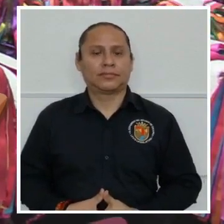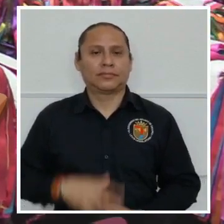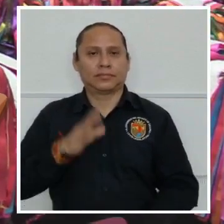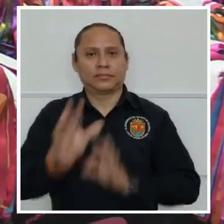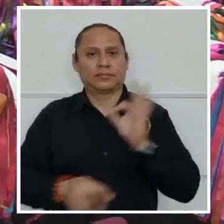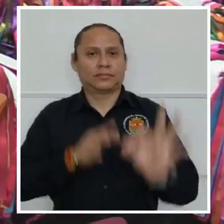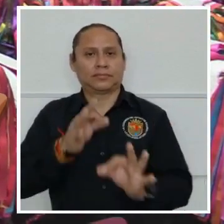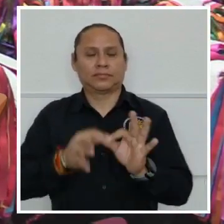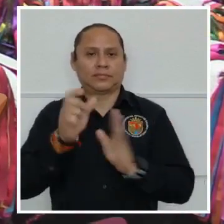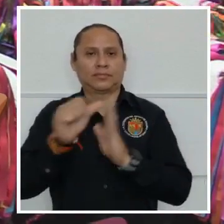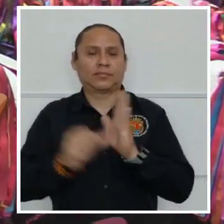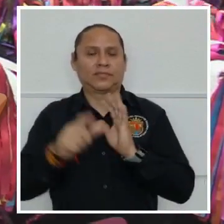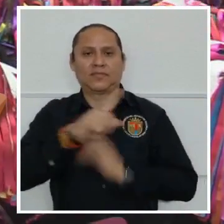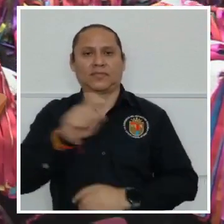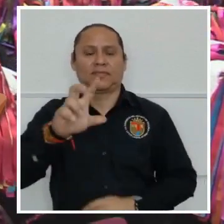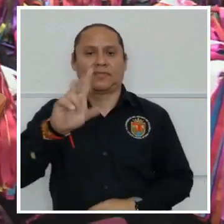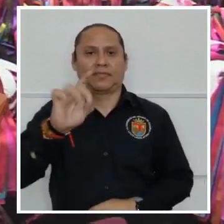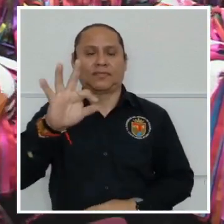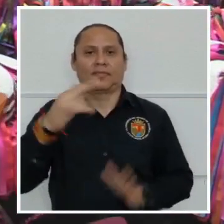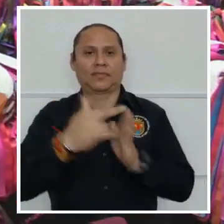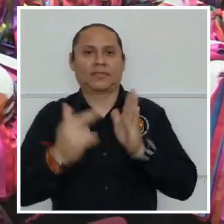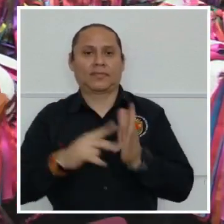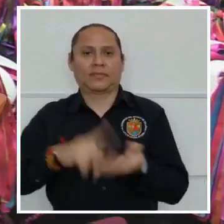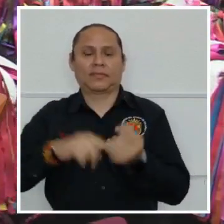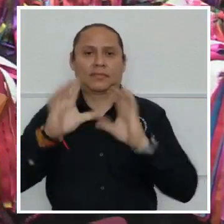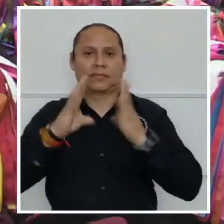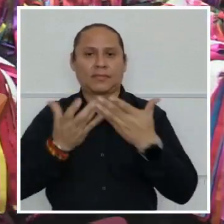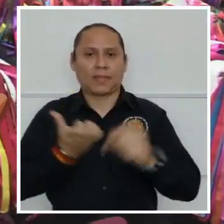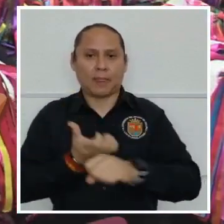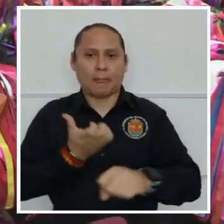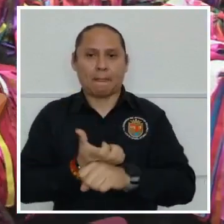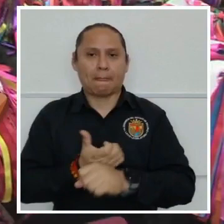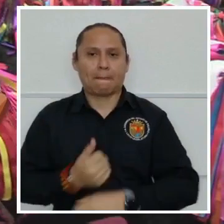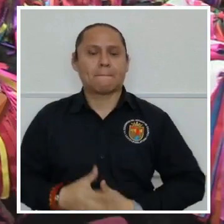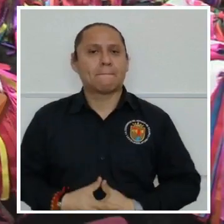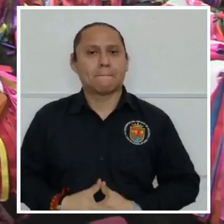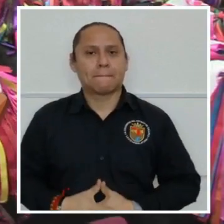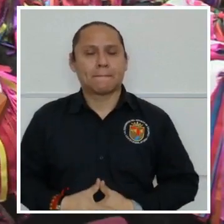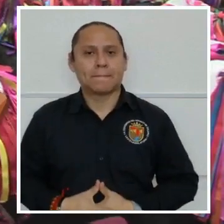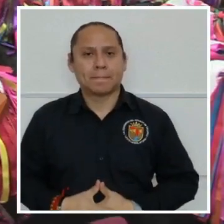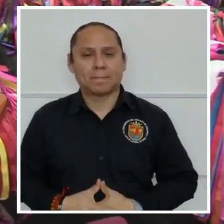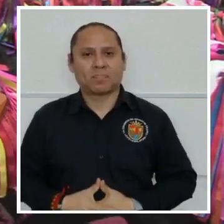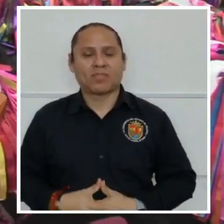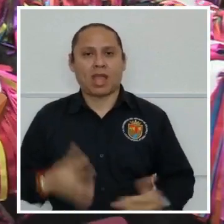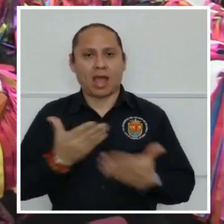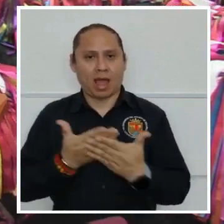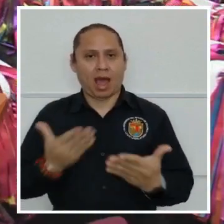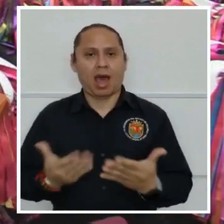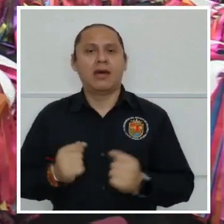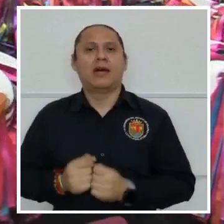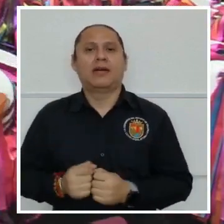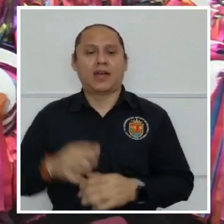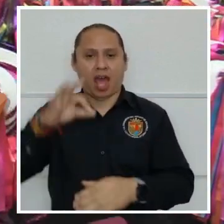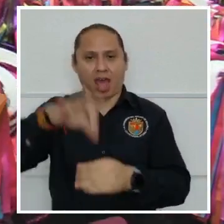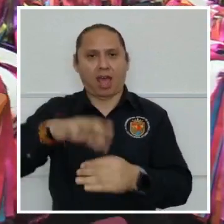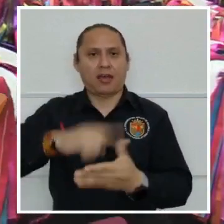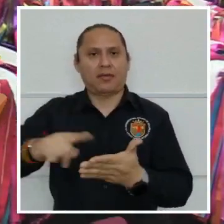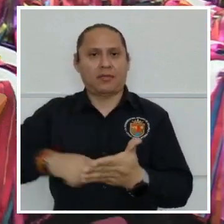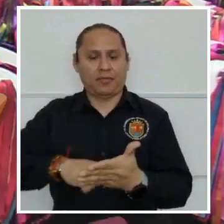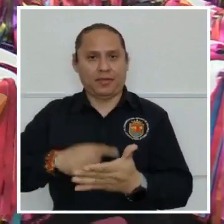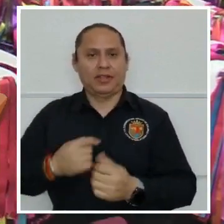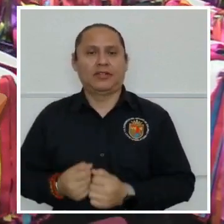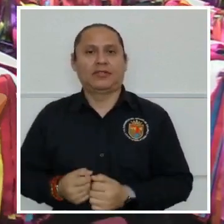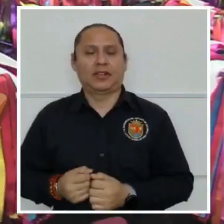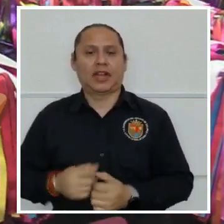En cumplimiento al artículo 133 del Reglamento Interior de este propio Poder Legislativo, procederemos a someter a votación